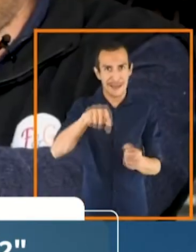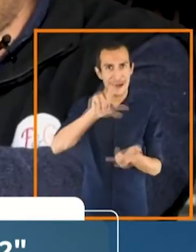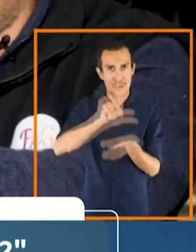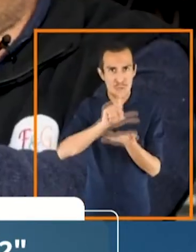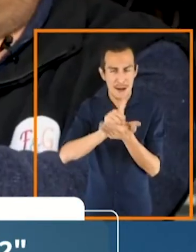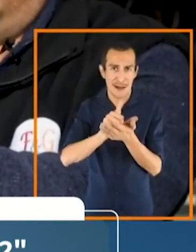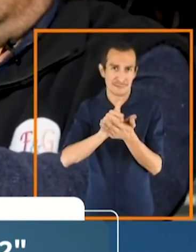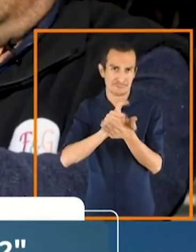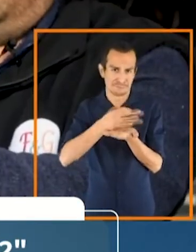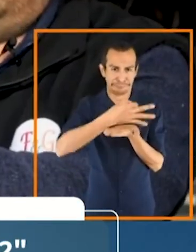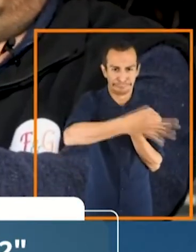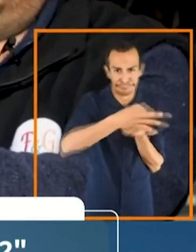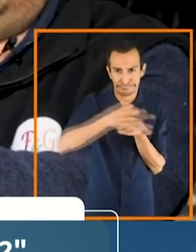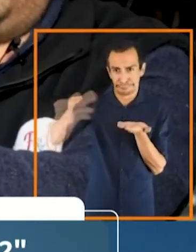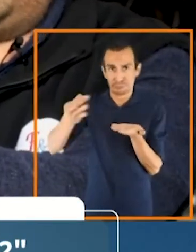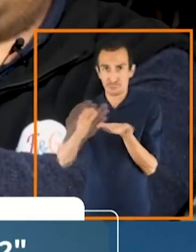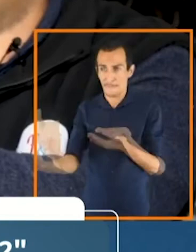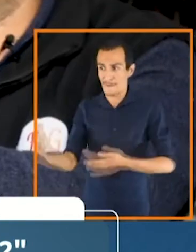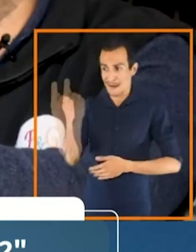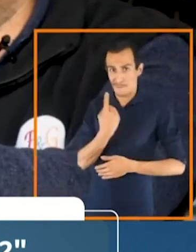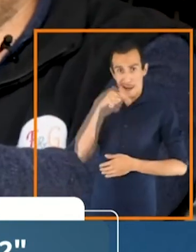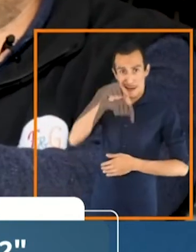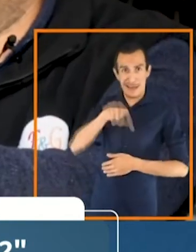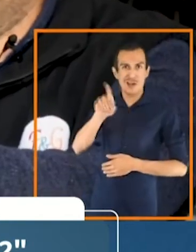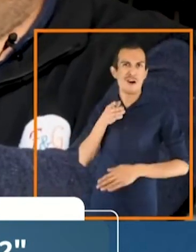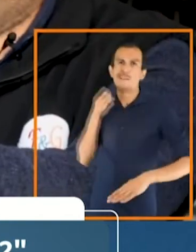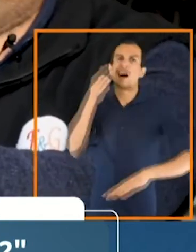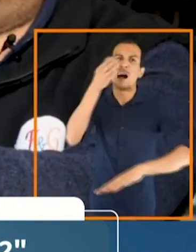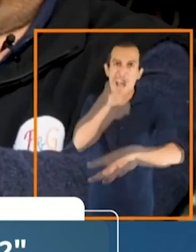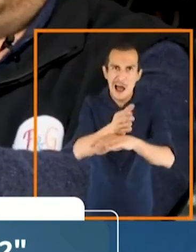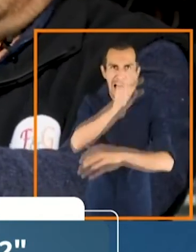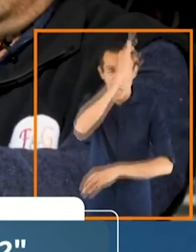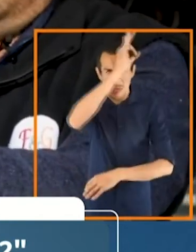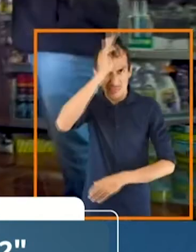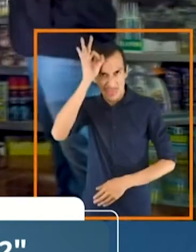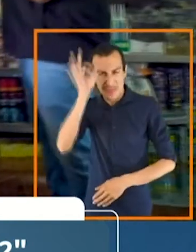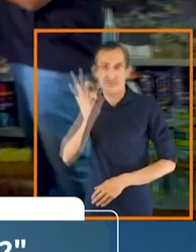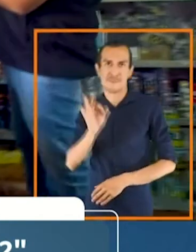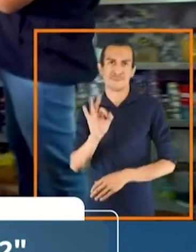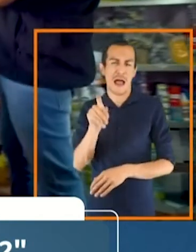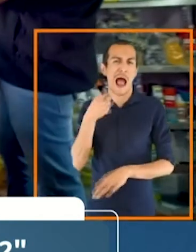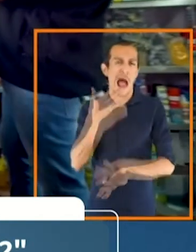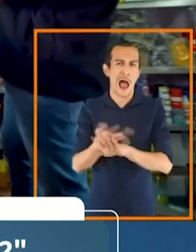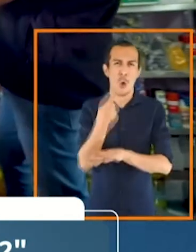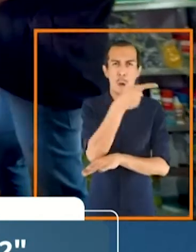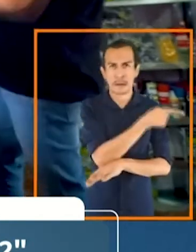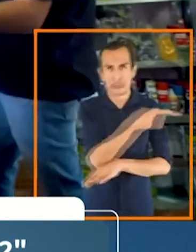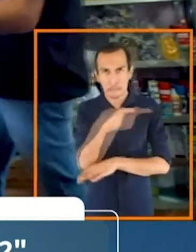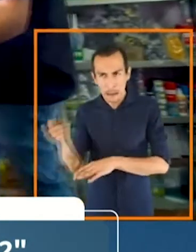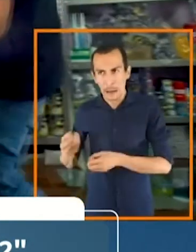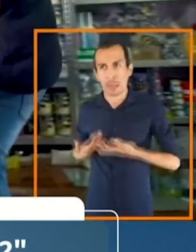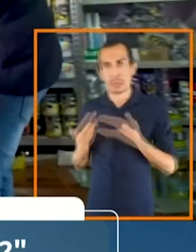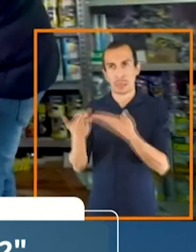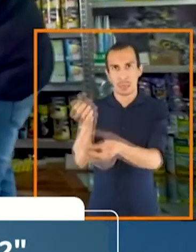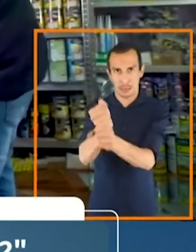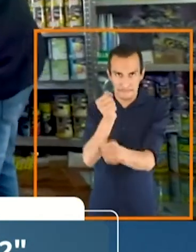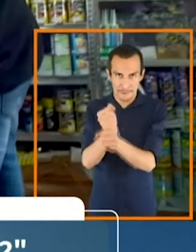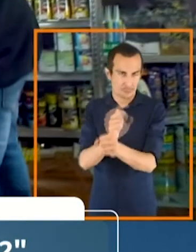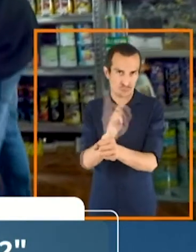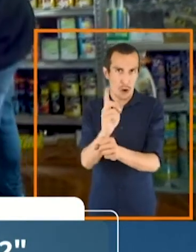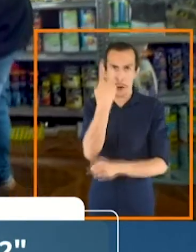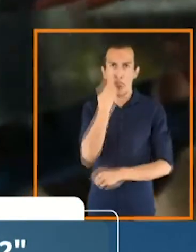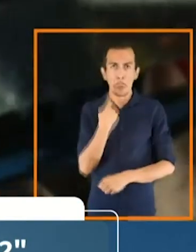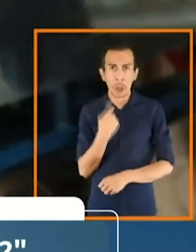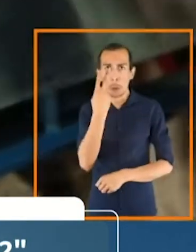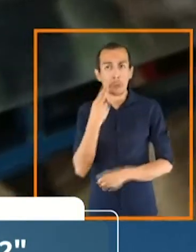es un concurso en el cual puedes hacer tus sueños realidad, ¿por qué no? Ahora, importante destacar, Katherine, que este no es